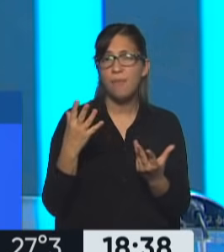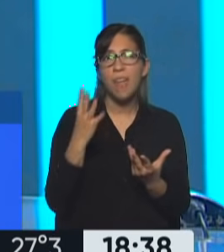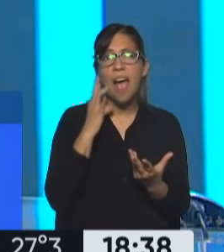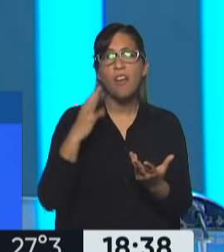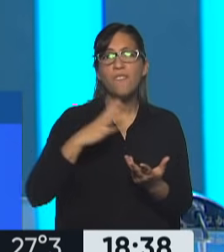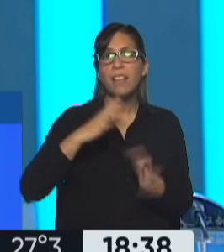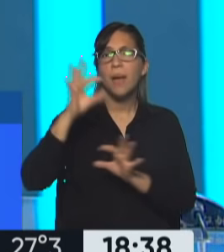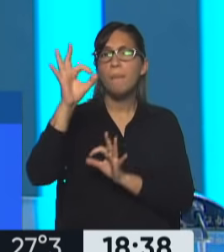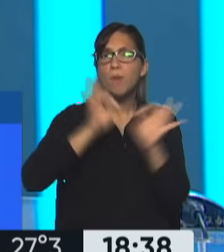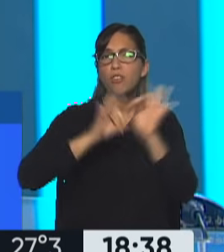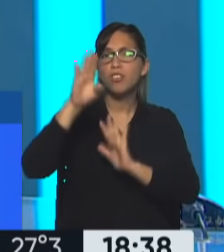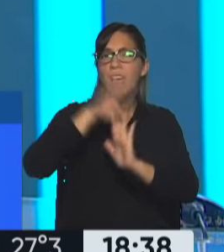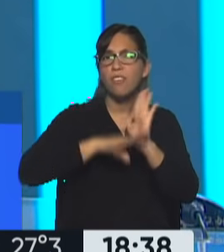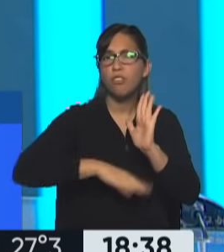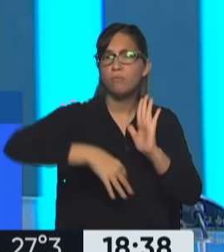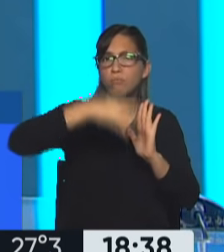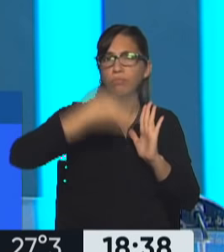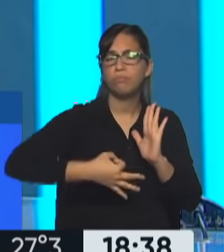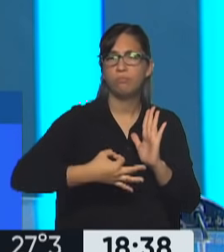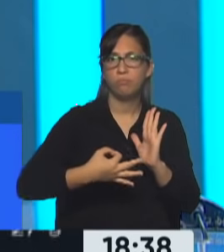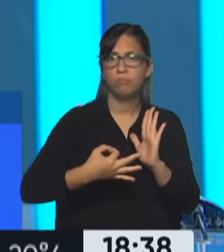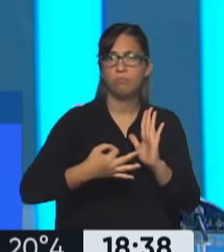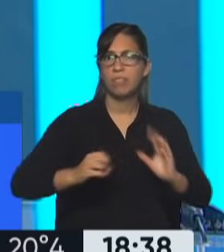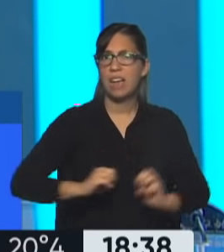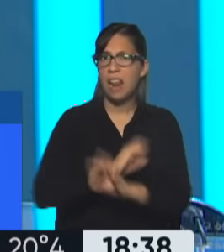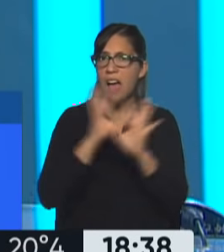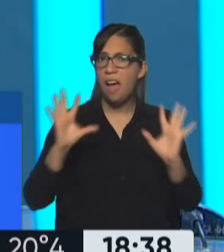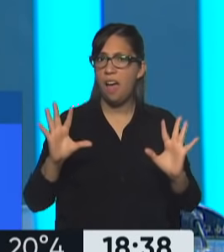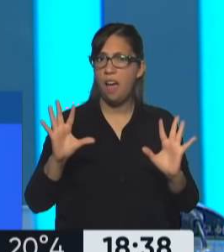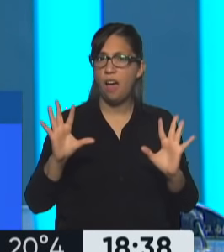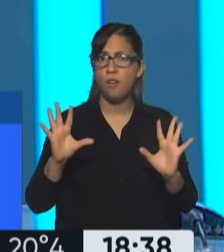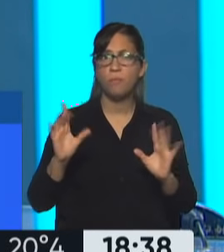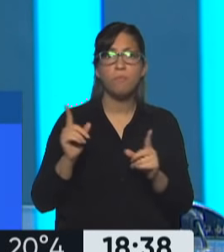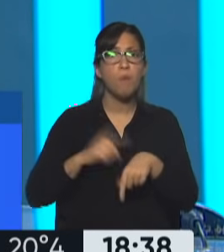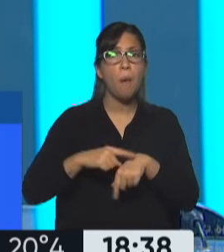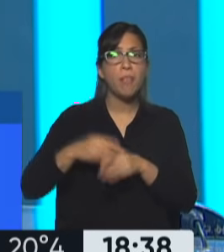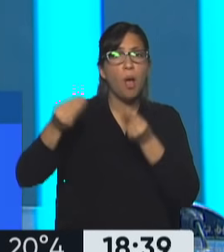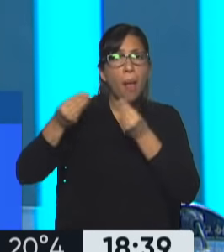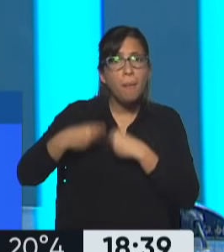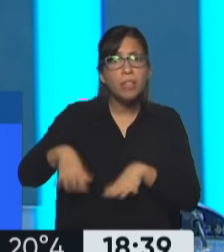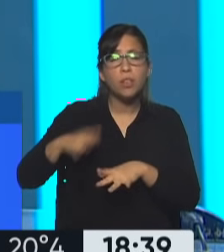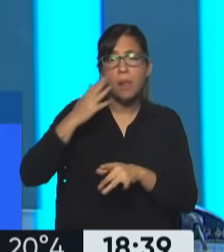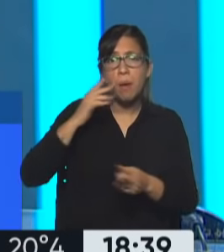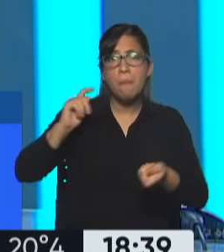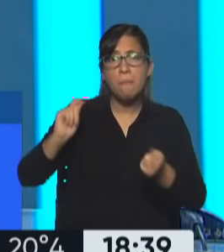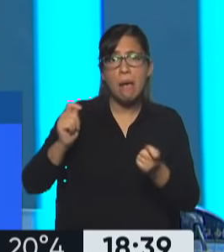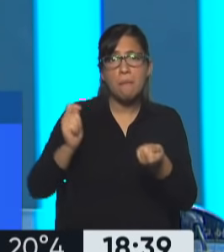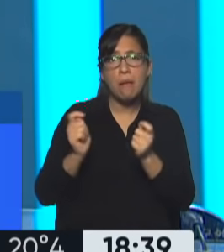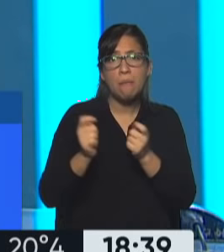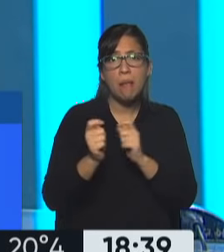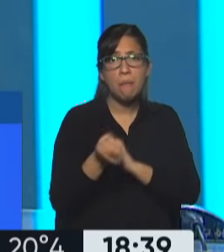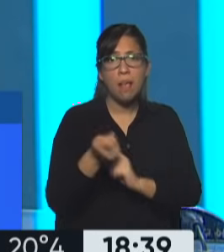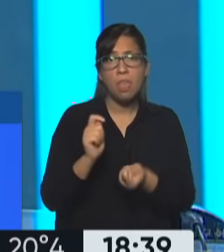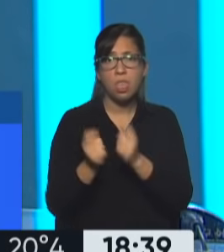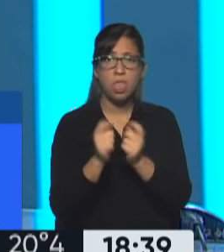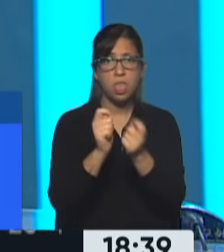contemple todo el tema. El tema coparticipación ha sido desde su origen y los distintos cambios y parches que se le van haciendo,